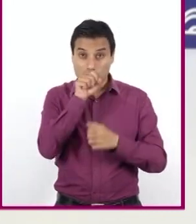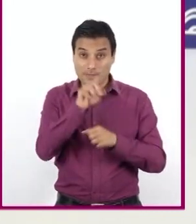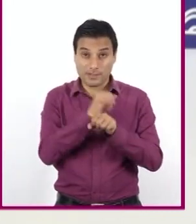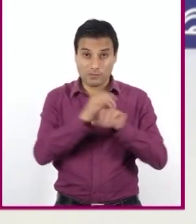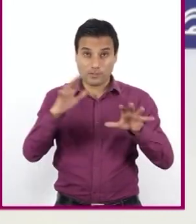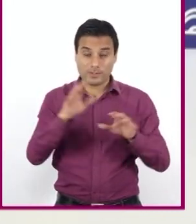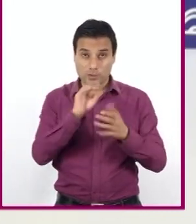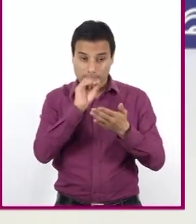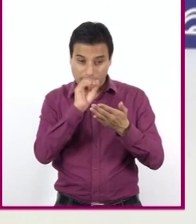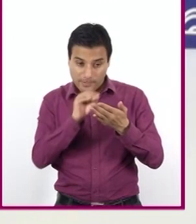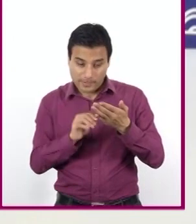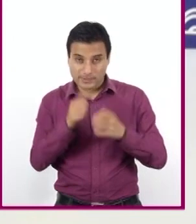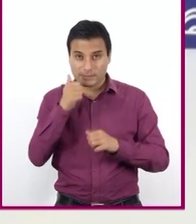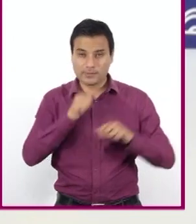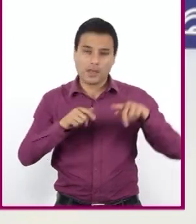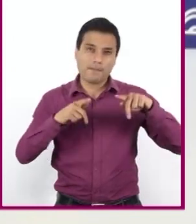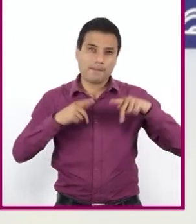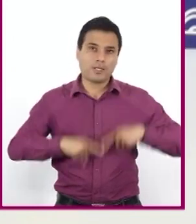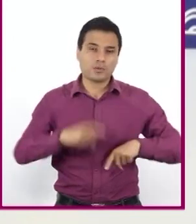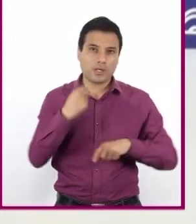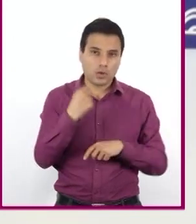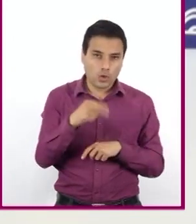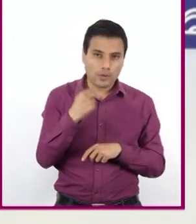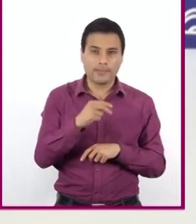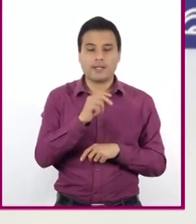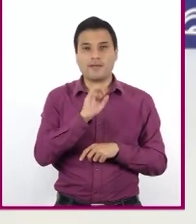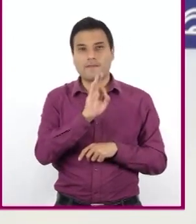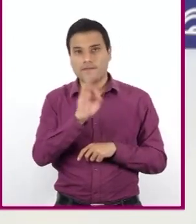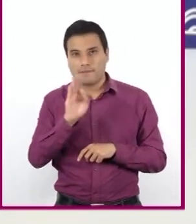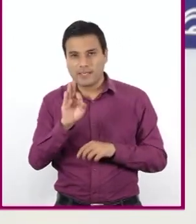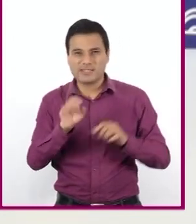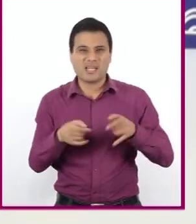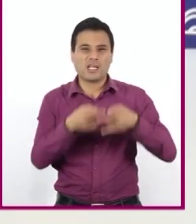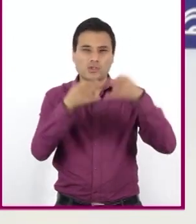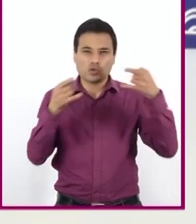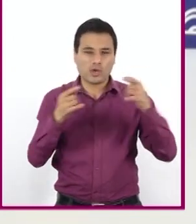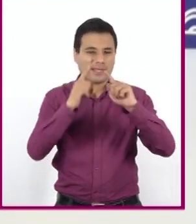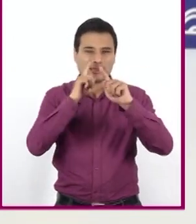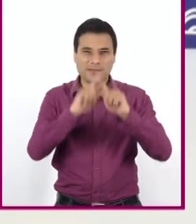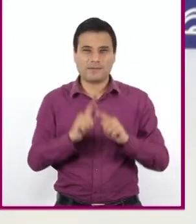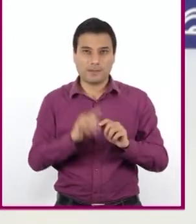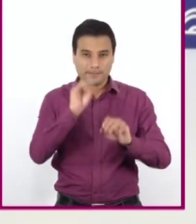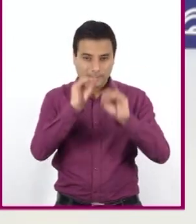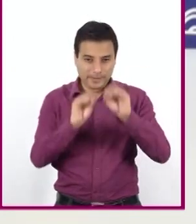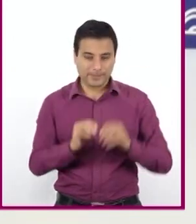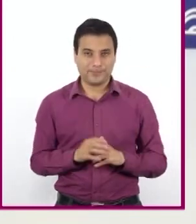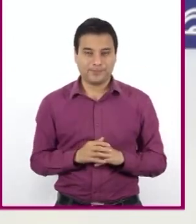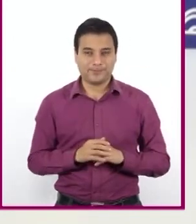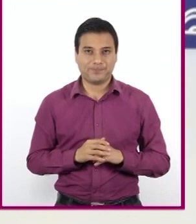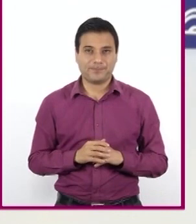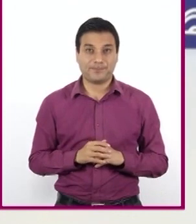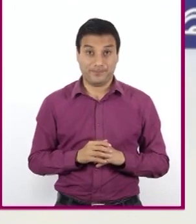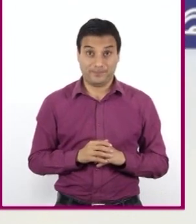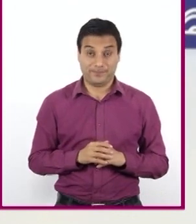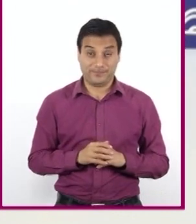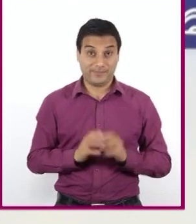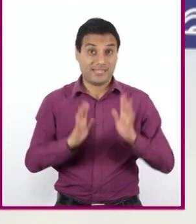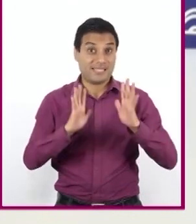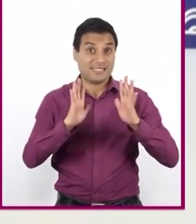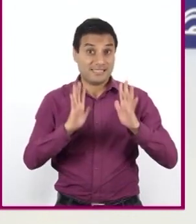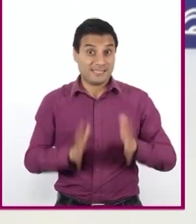necesaria, personajes, fechas y hechos históricos clave en la investigación. Una vez que la